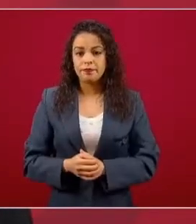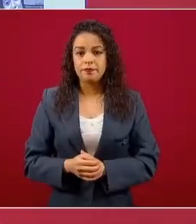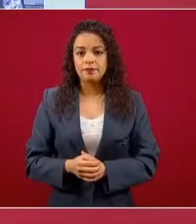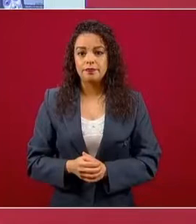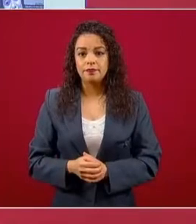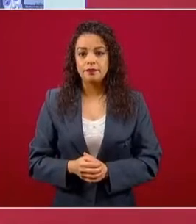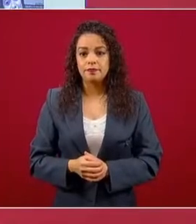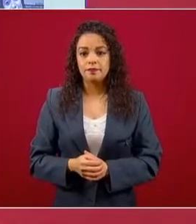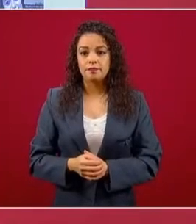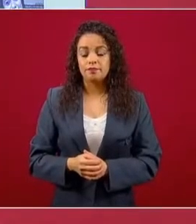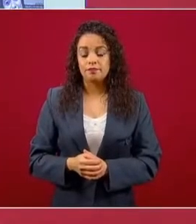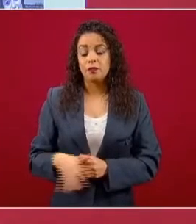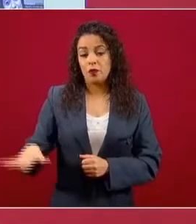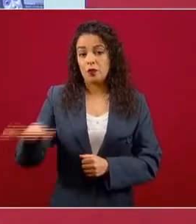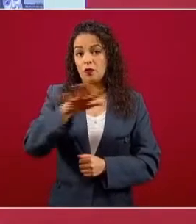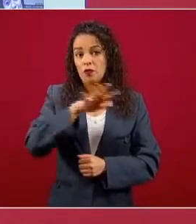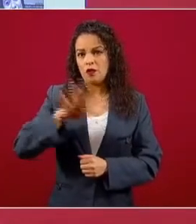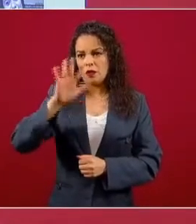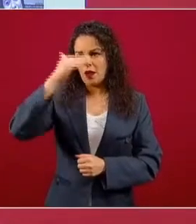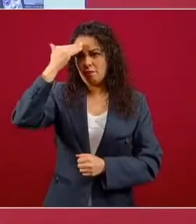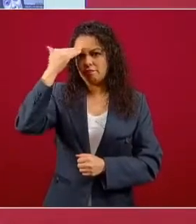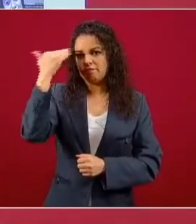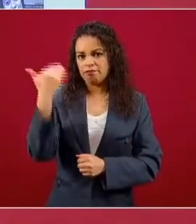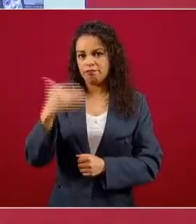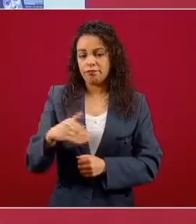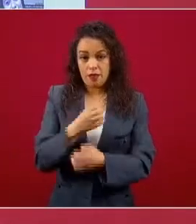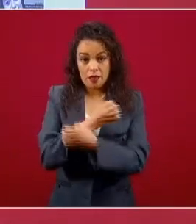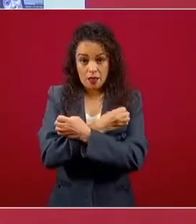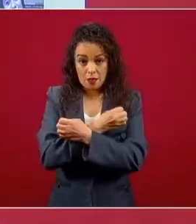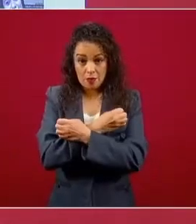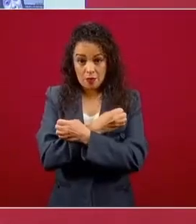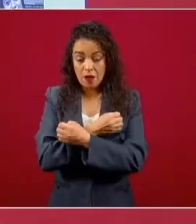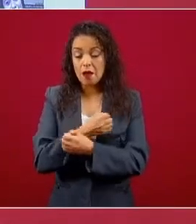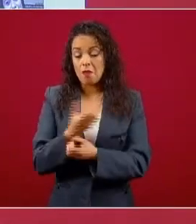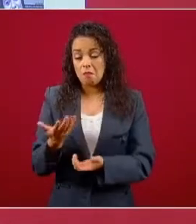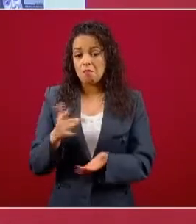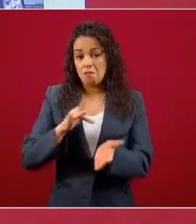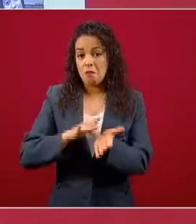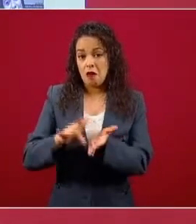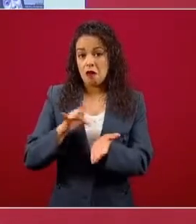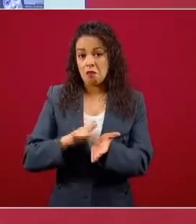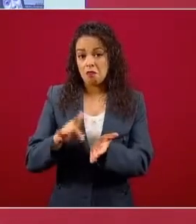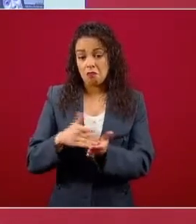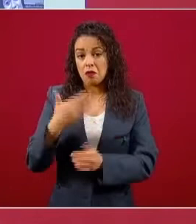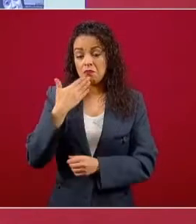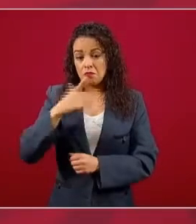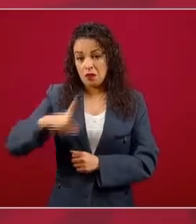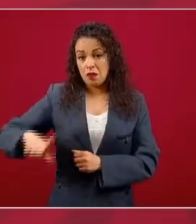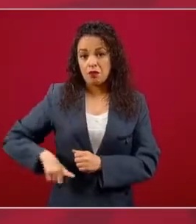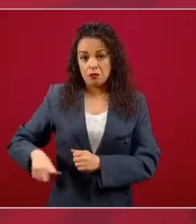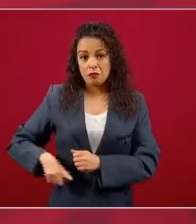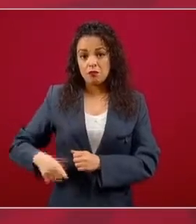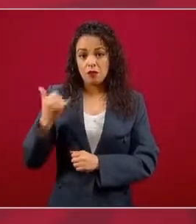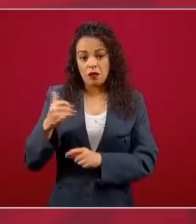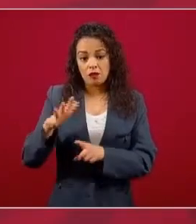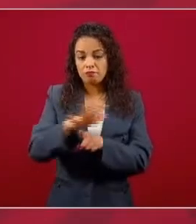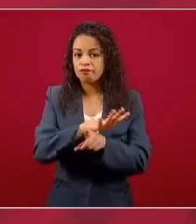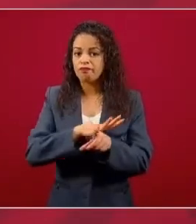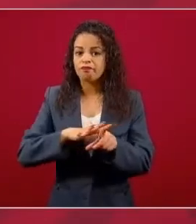como hemos visto ha sido apoyada por su gobierno y por la sociedad entera